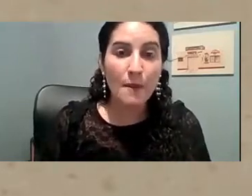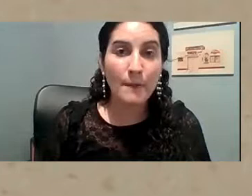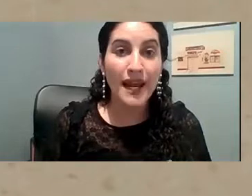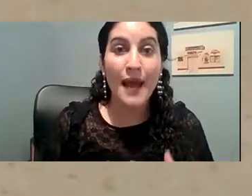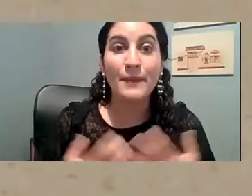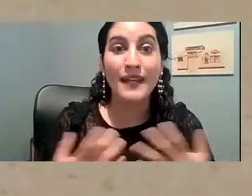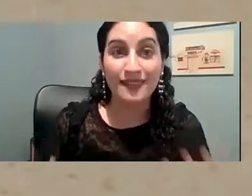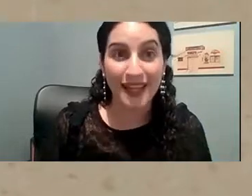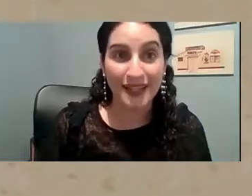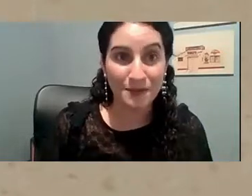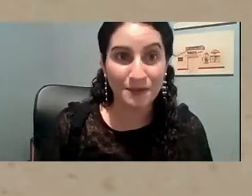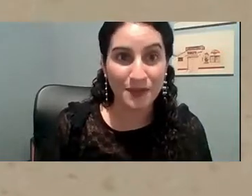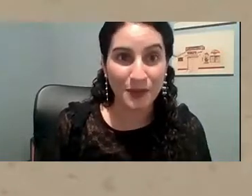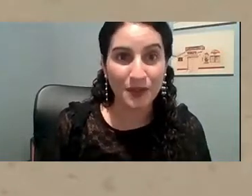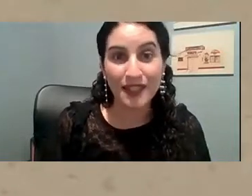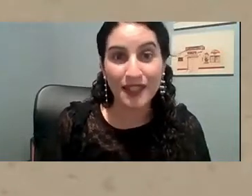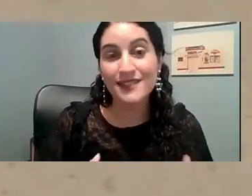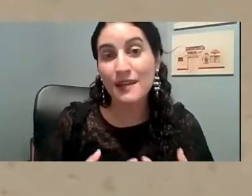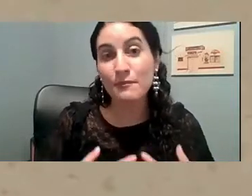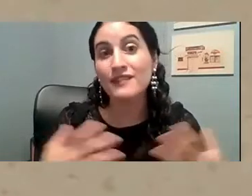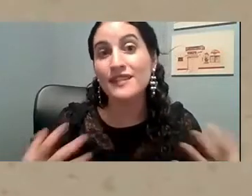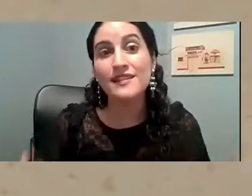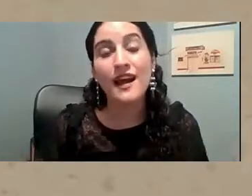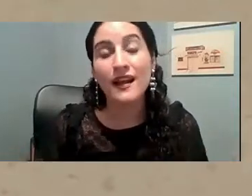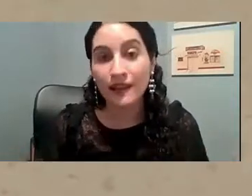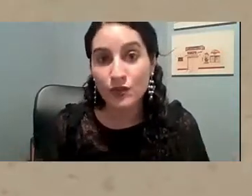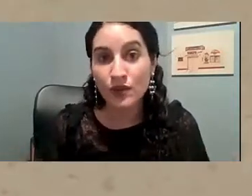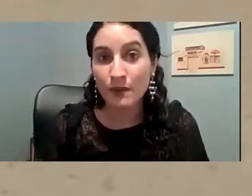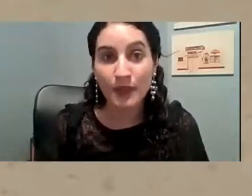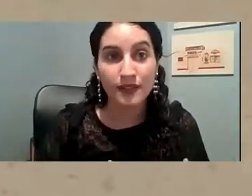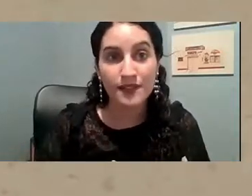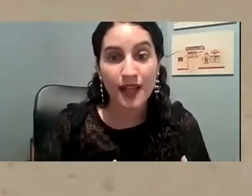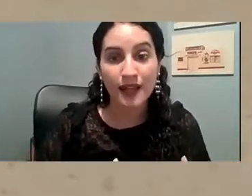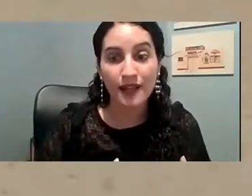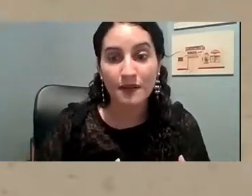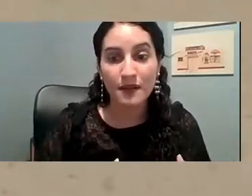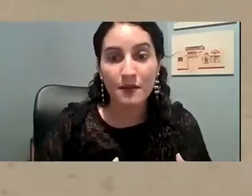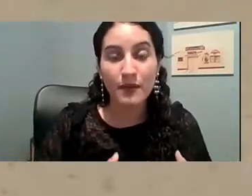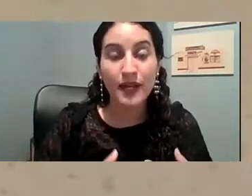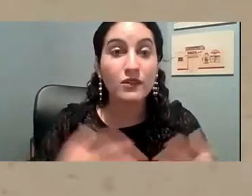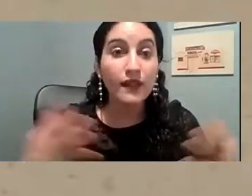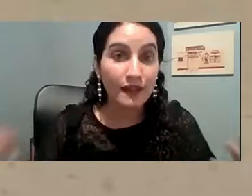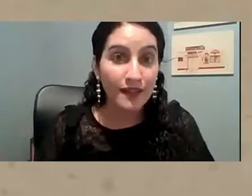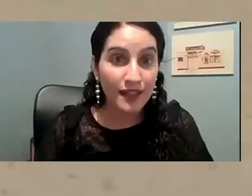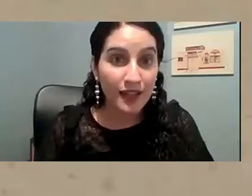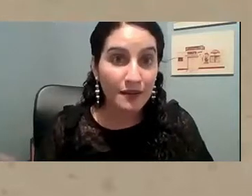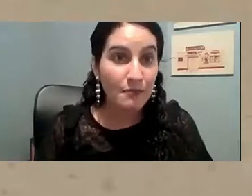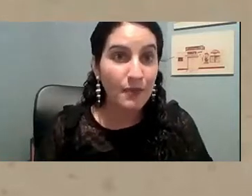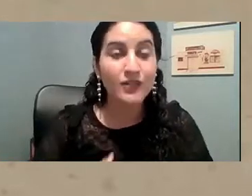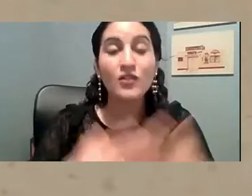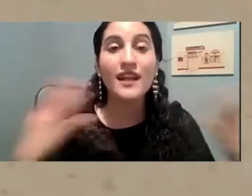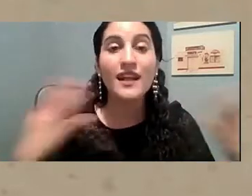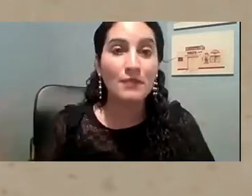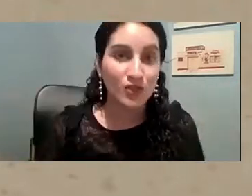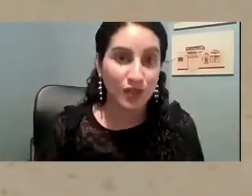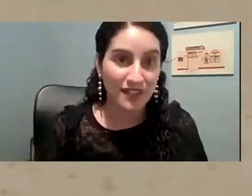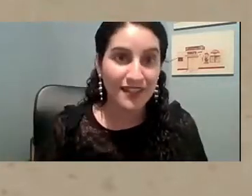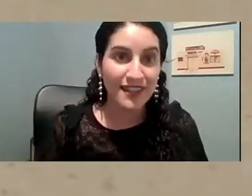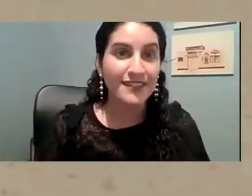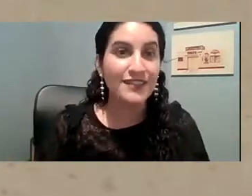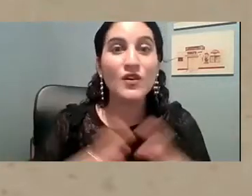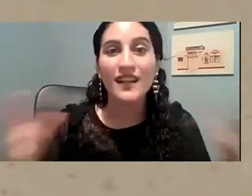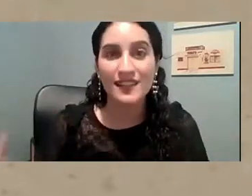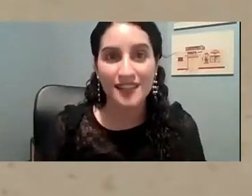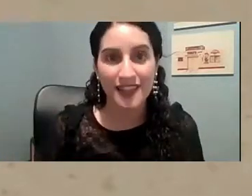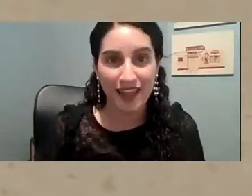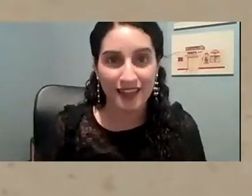espacio para aprender, ¿no? Y este aprendizaje es un aprendizaje para toda la vida, para todas las personas,